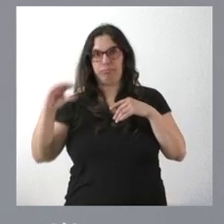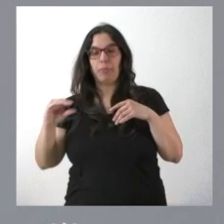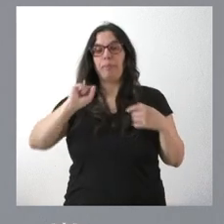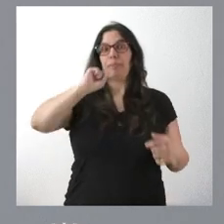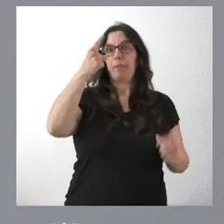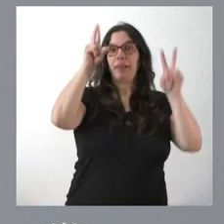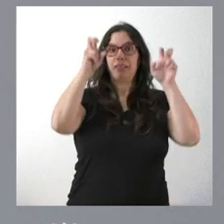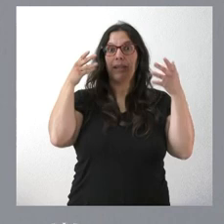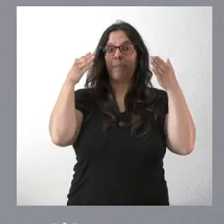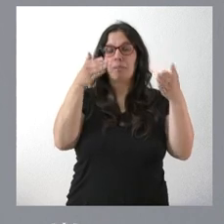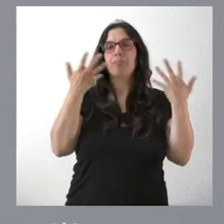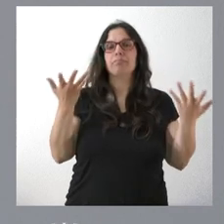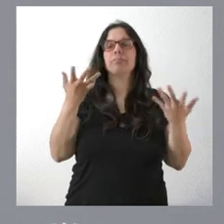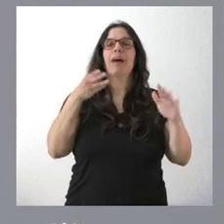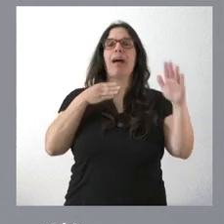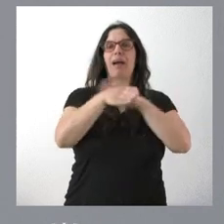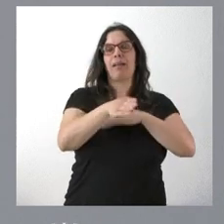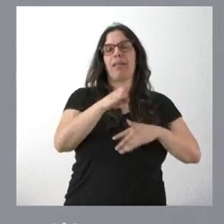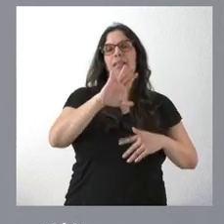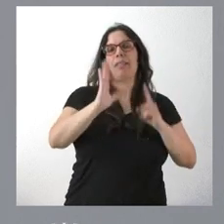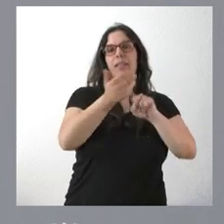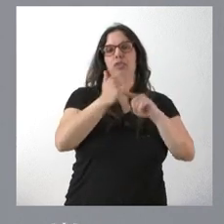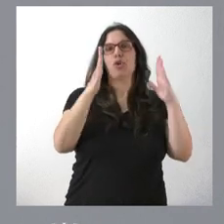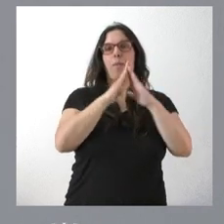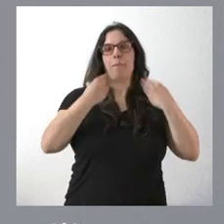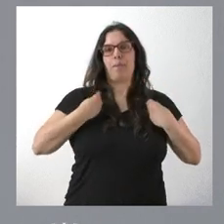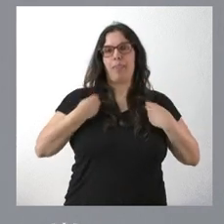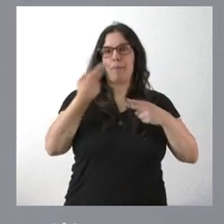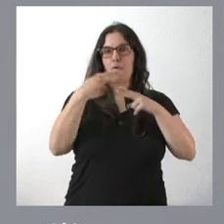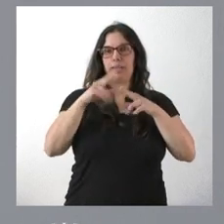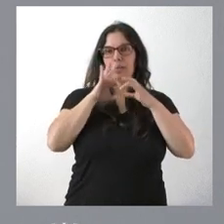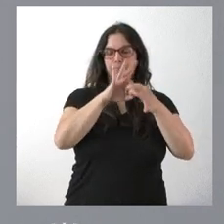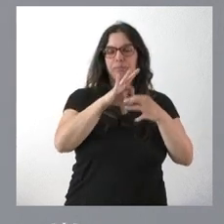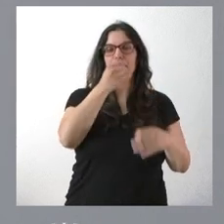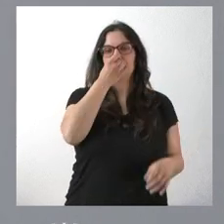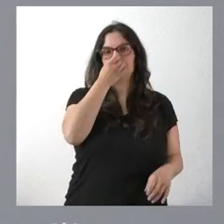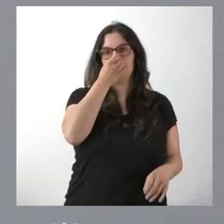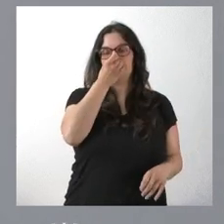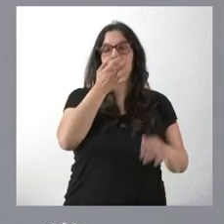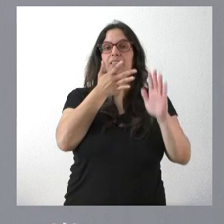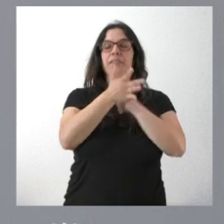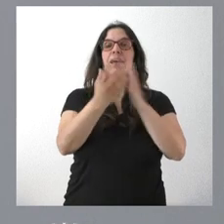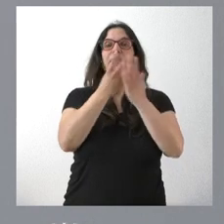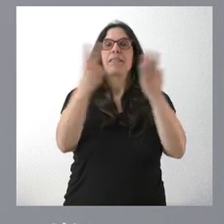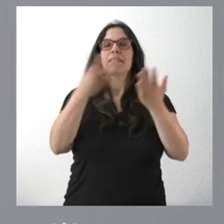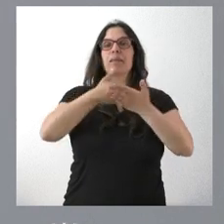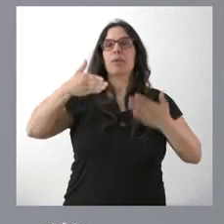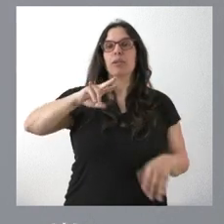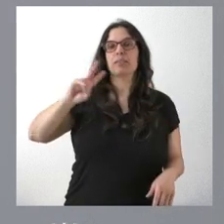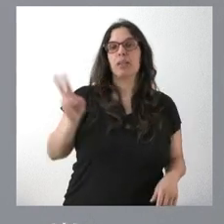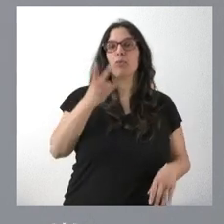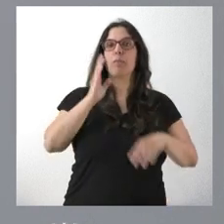tiene que ver con el acceso a la vivienda y, por tanto, con la política en materia de vivienda. Estamos hablando de 17 millones de euros para